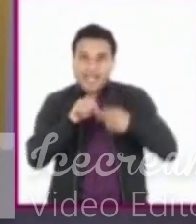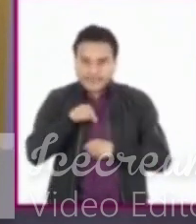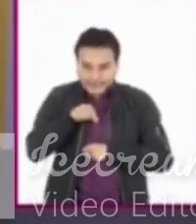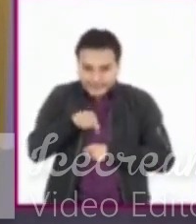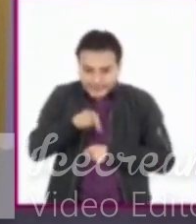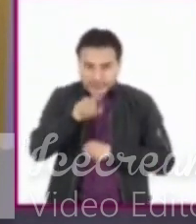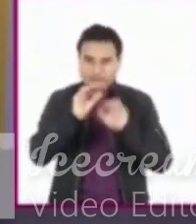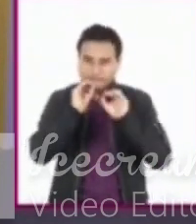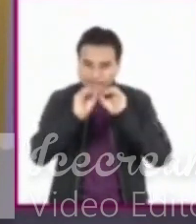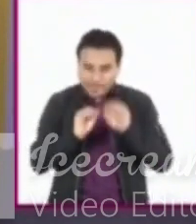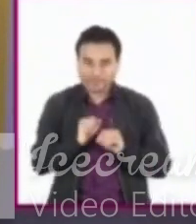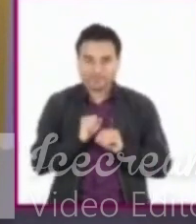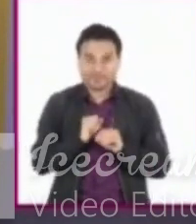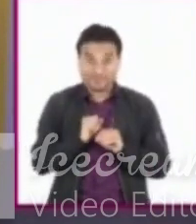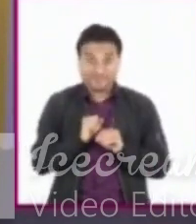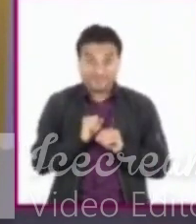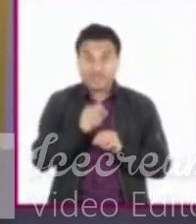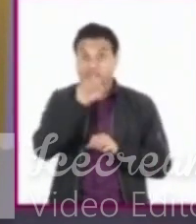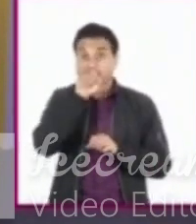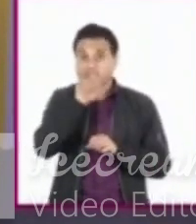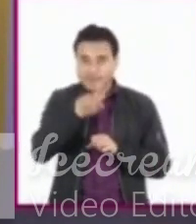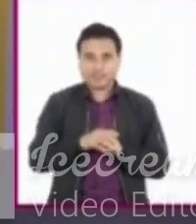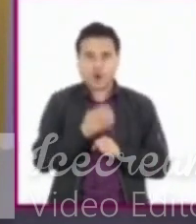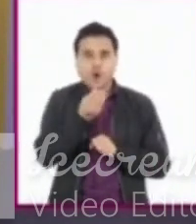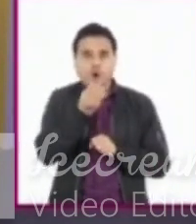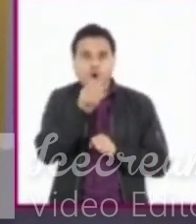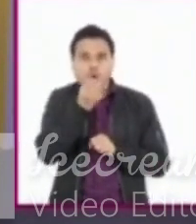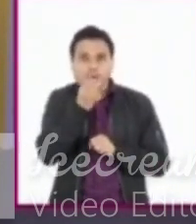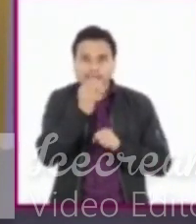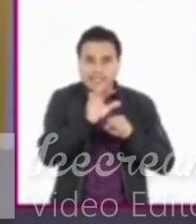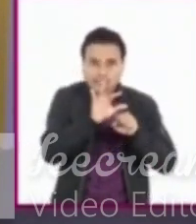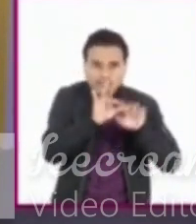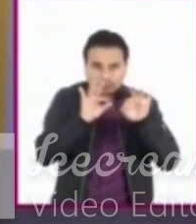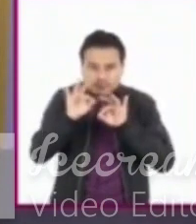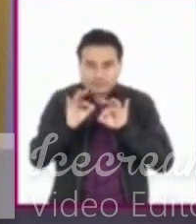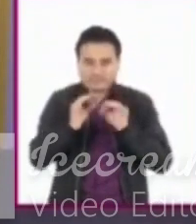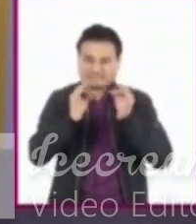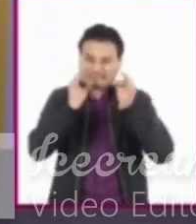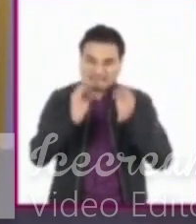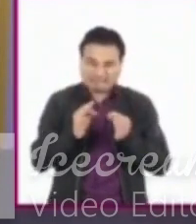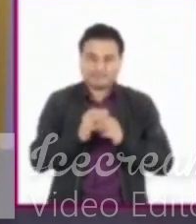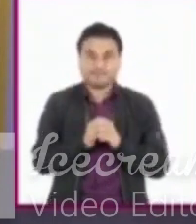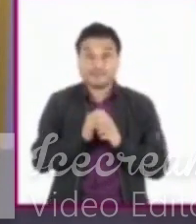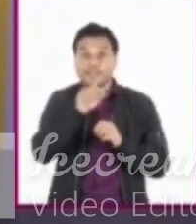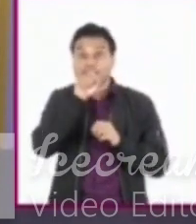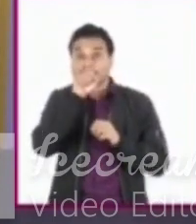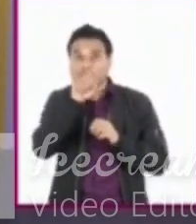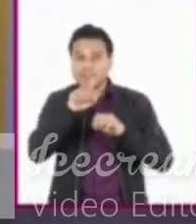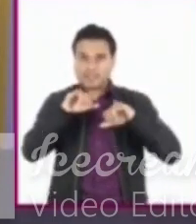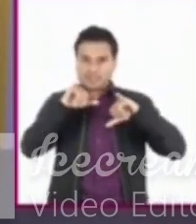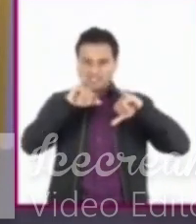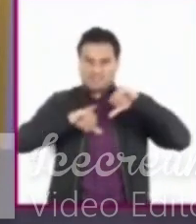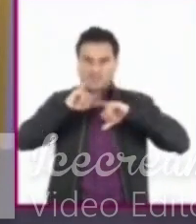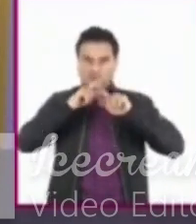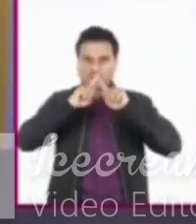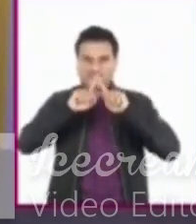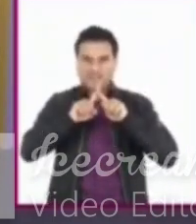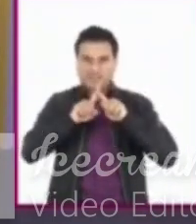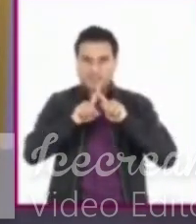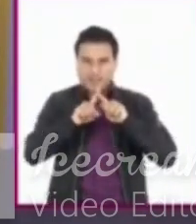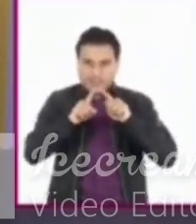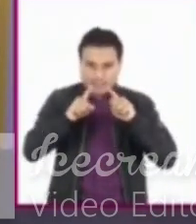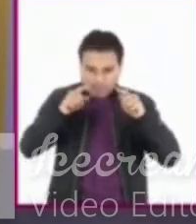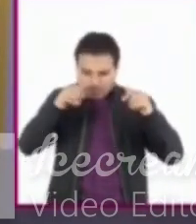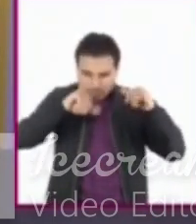de alimentos que favorecen la dieta correcta, así como conservadores para mantener cualidades nutritivas